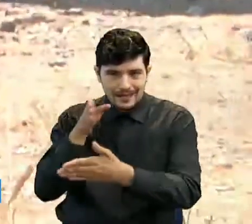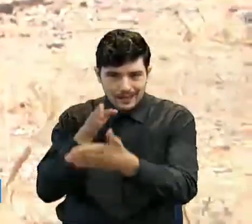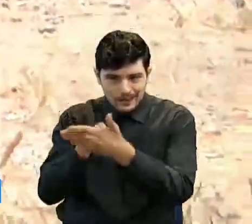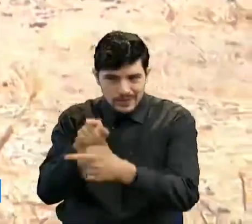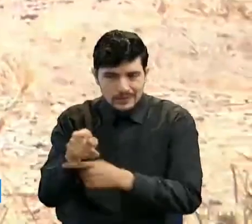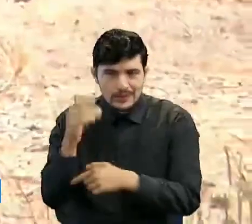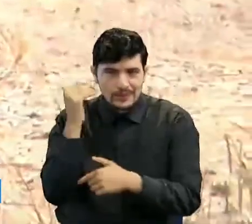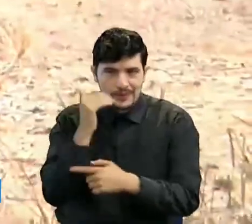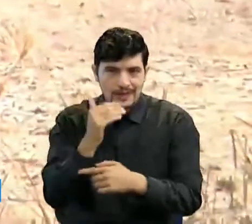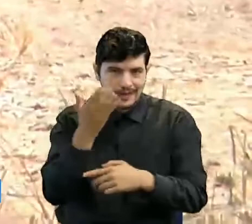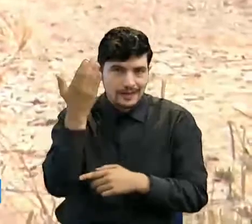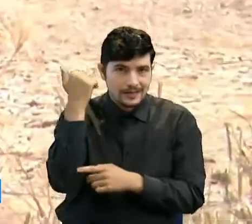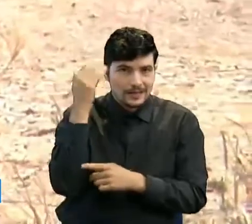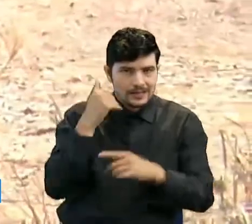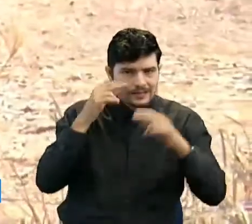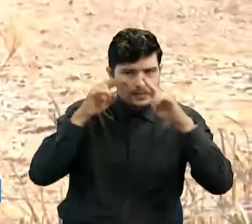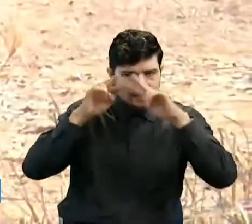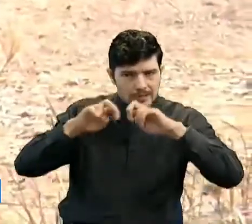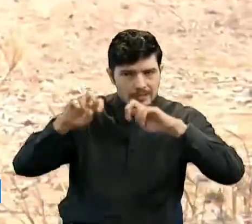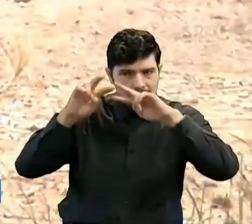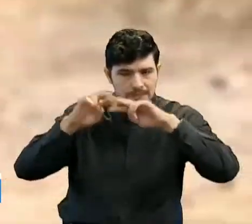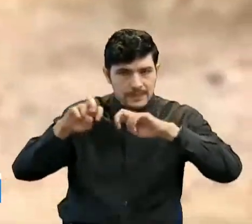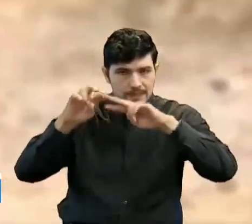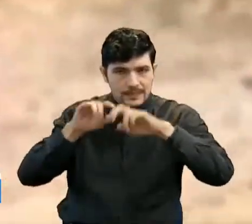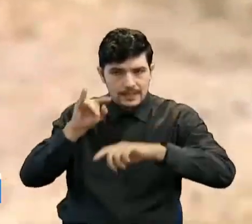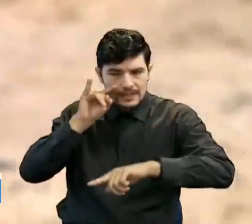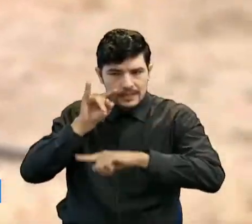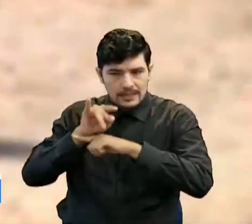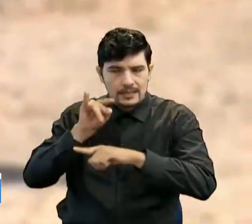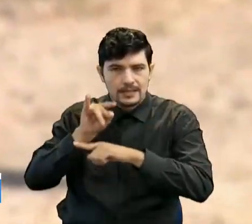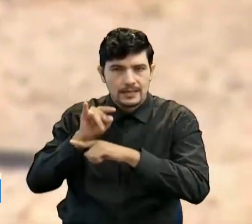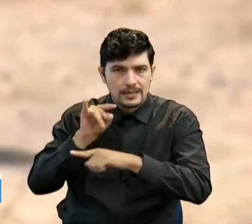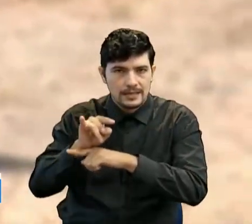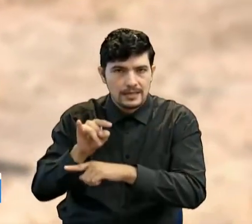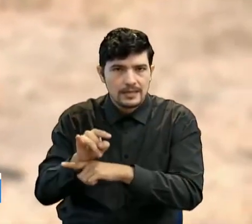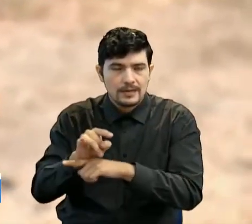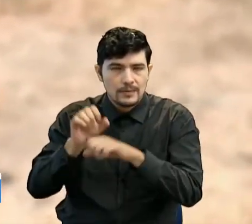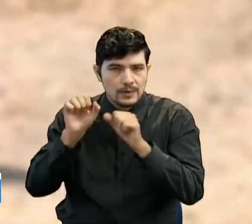atención interinstitucional de actividades para propender por resolver